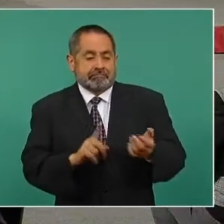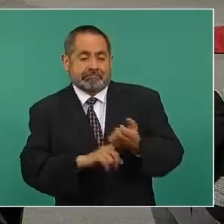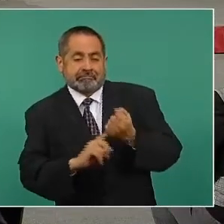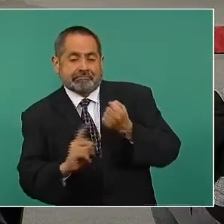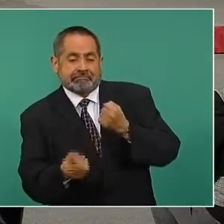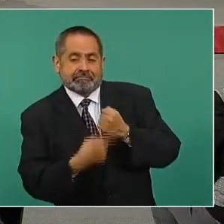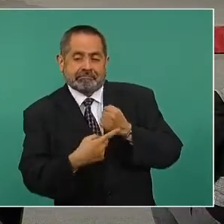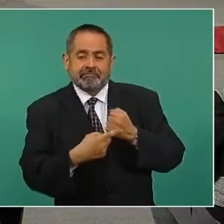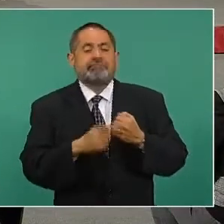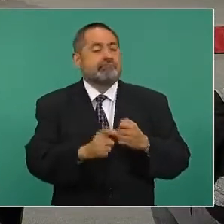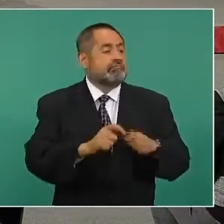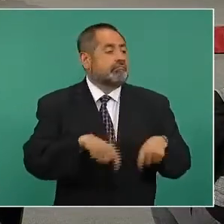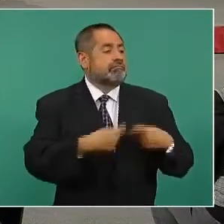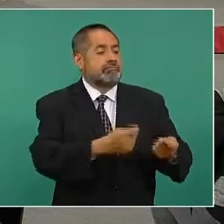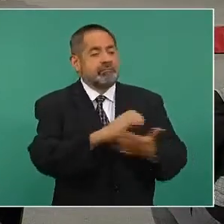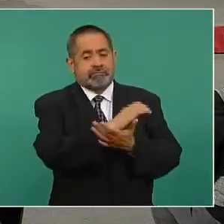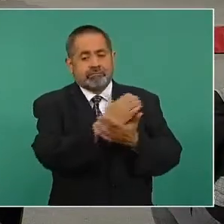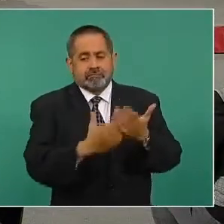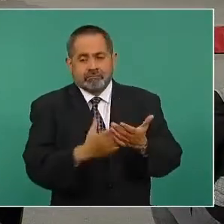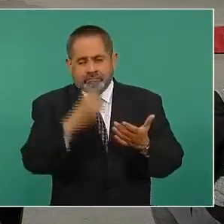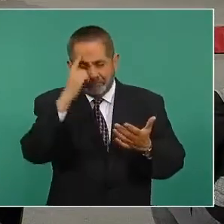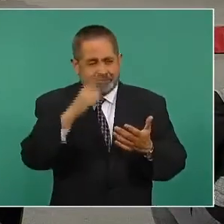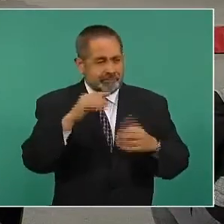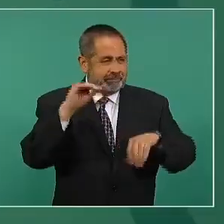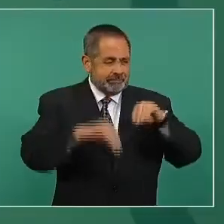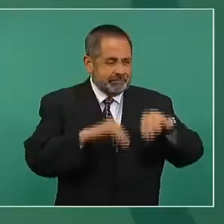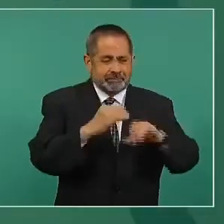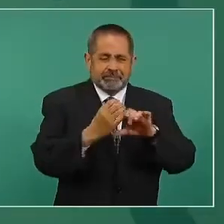y contratan los gasoductos